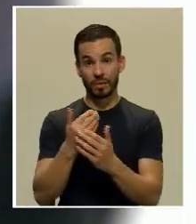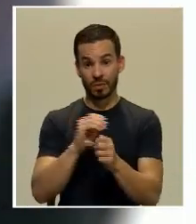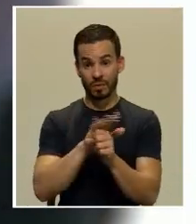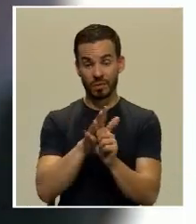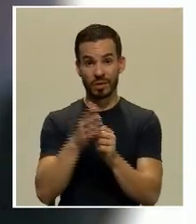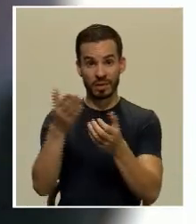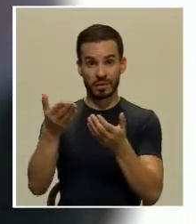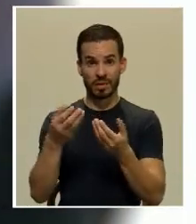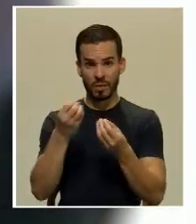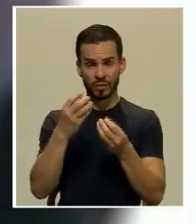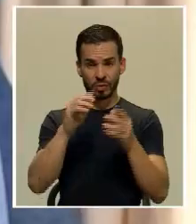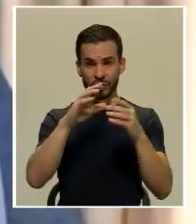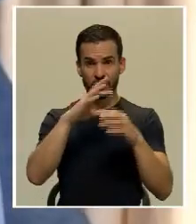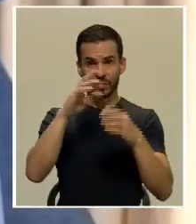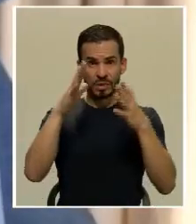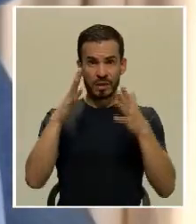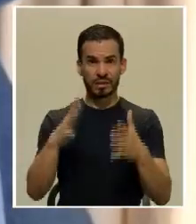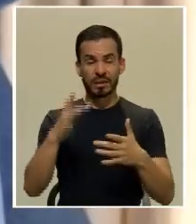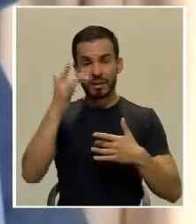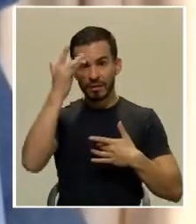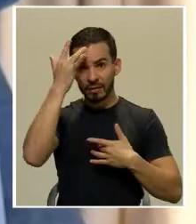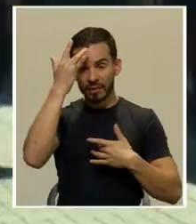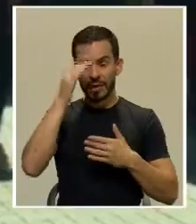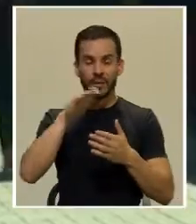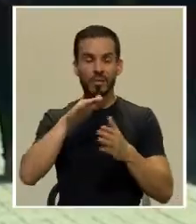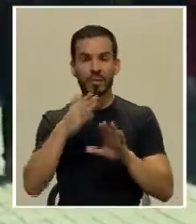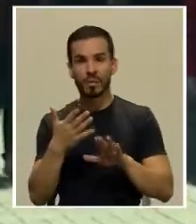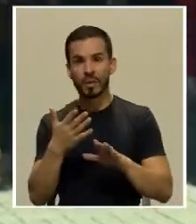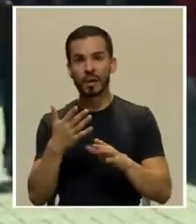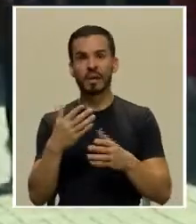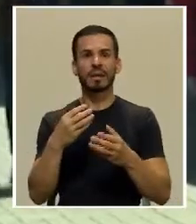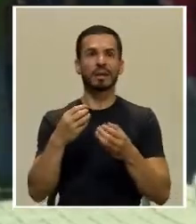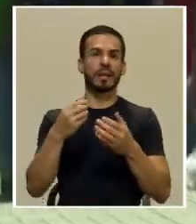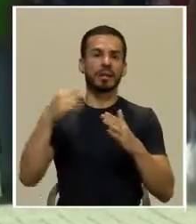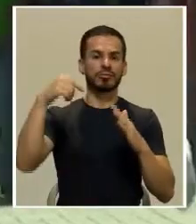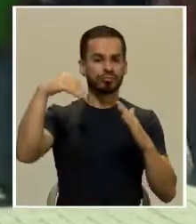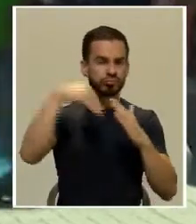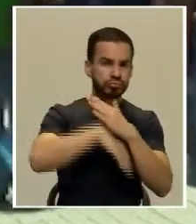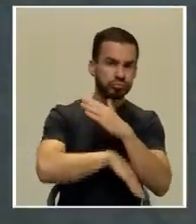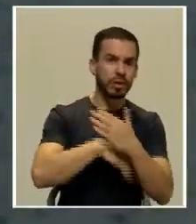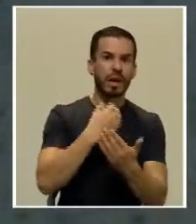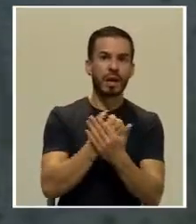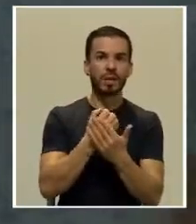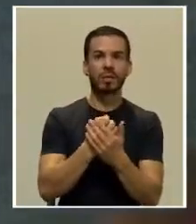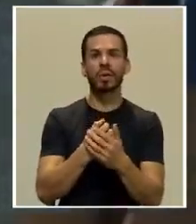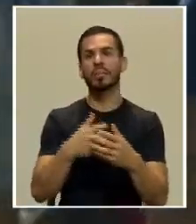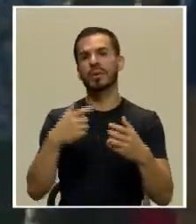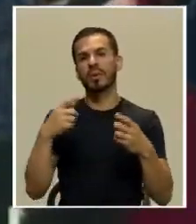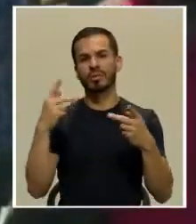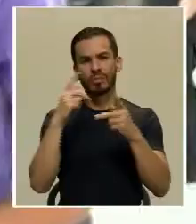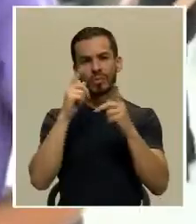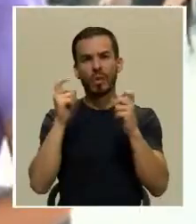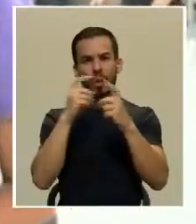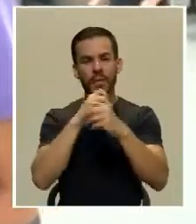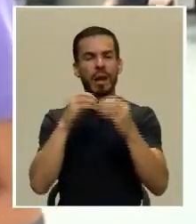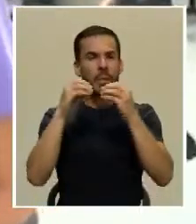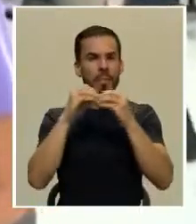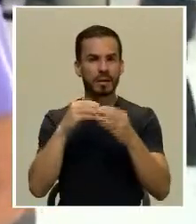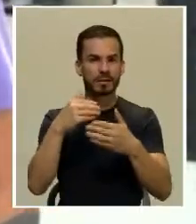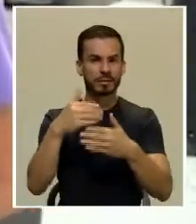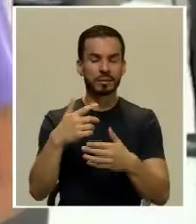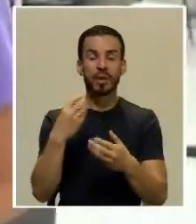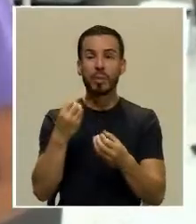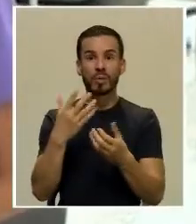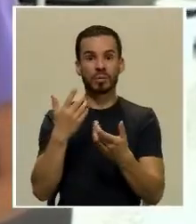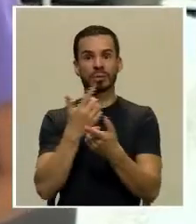Coronavirus trajo a muchos costarricenses enfermedad, muerte y un debacle económico que se agudiza cada vez más. Muchos han